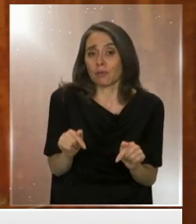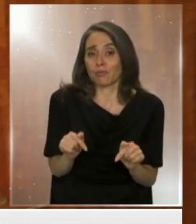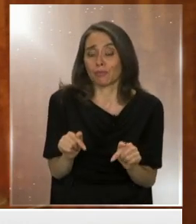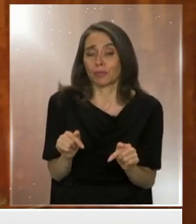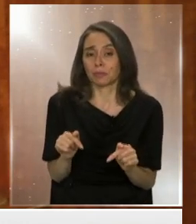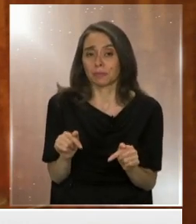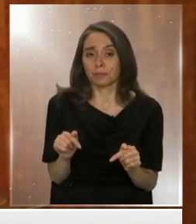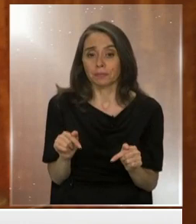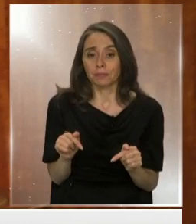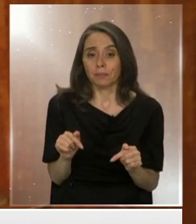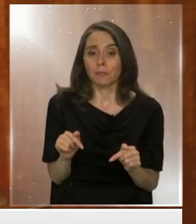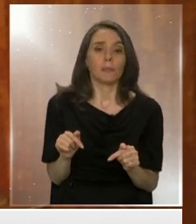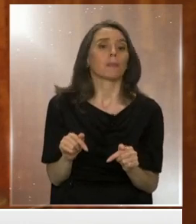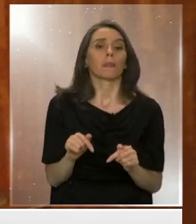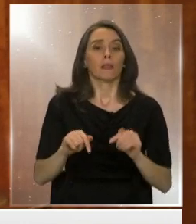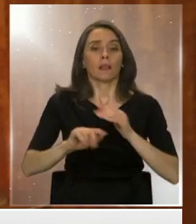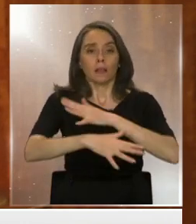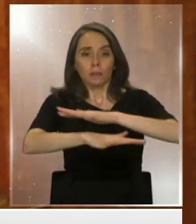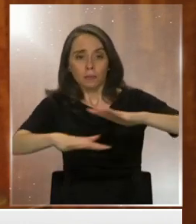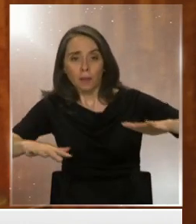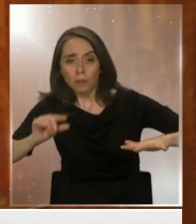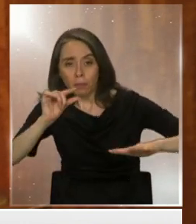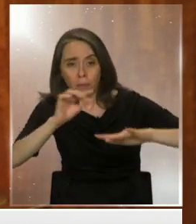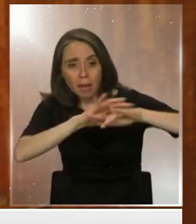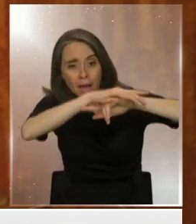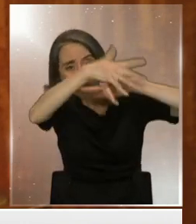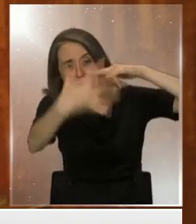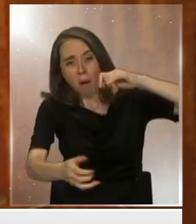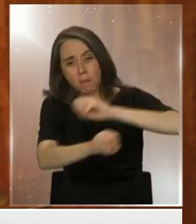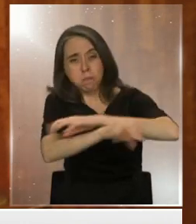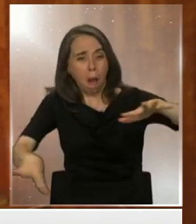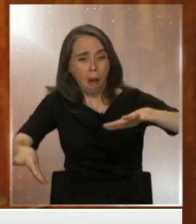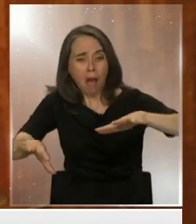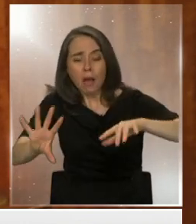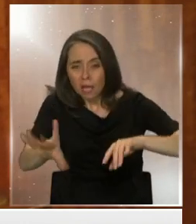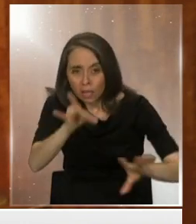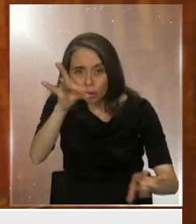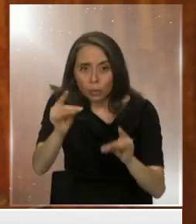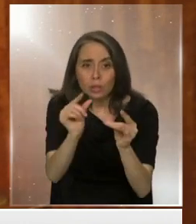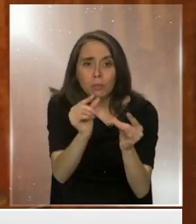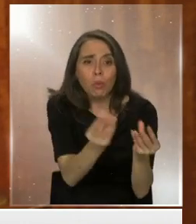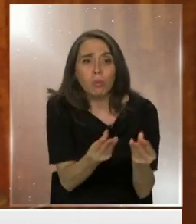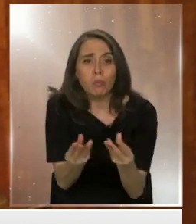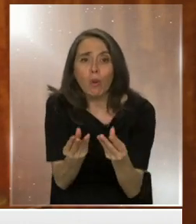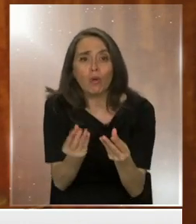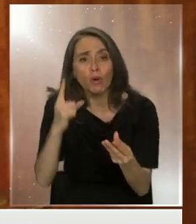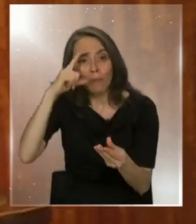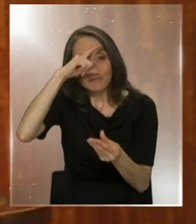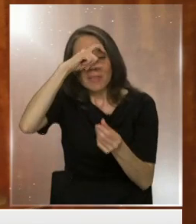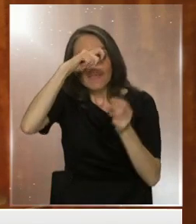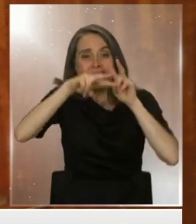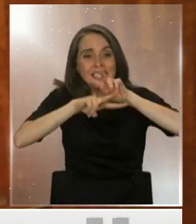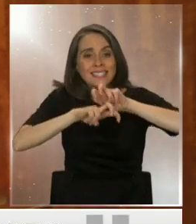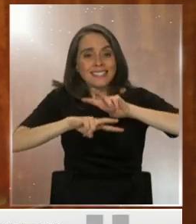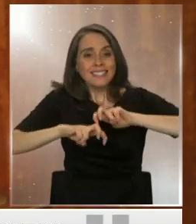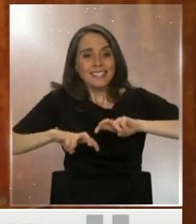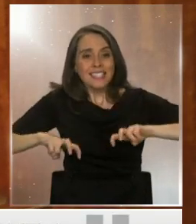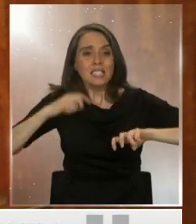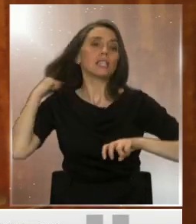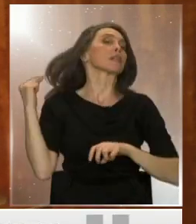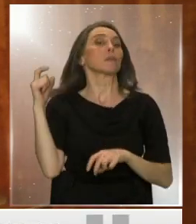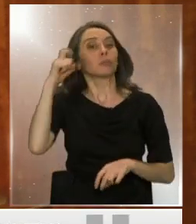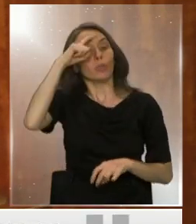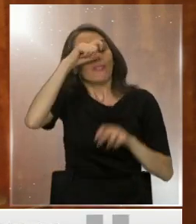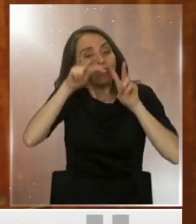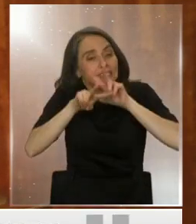hemos encontrado muy pocos restos del avión lo que obviamente también dificulta la labor de investigación esta labor de investigación